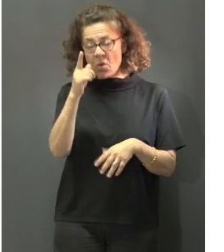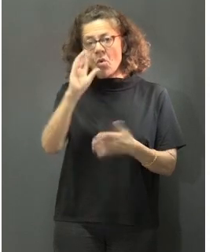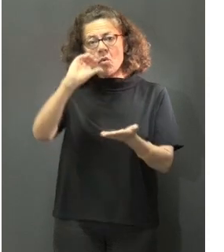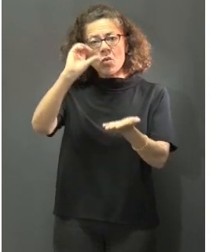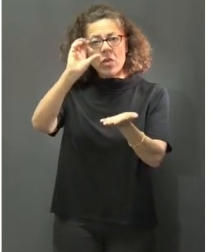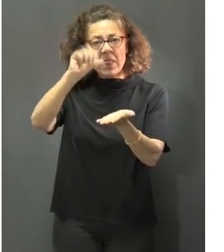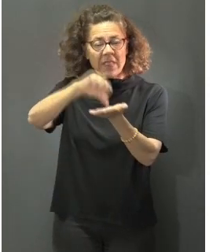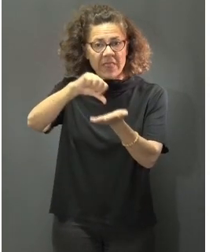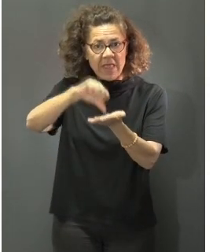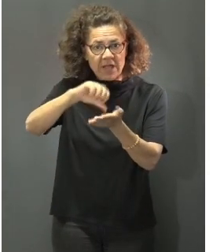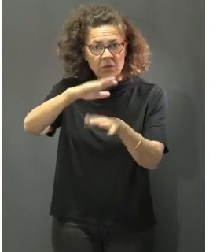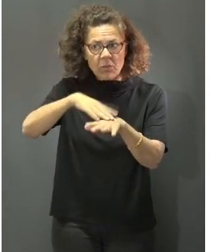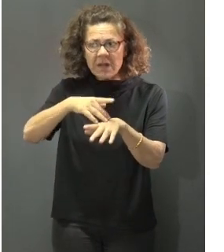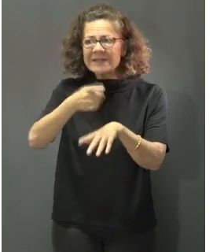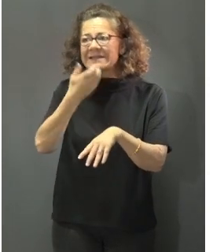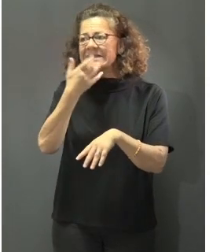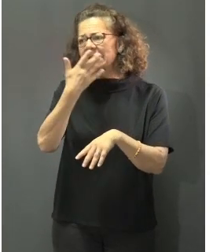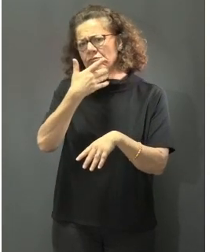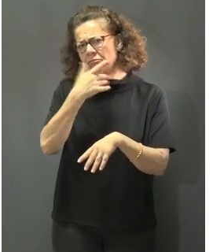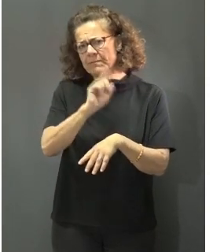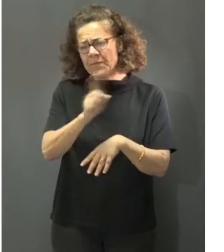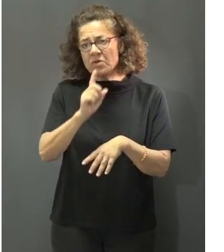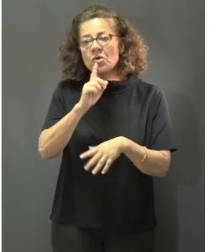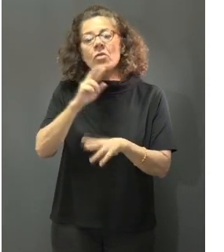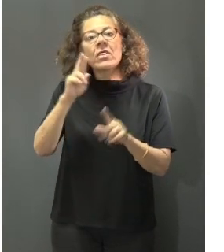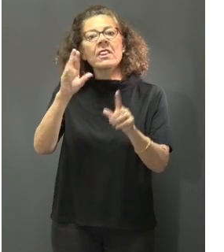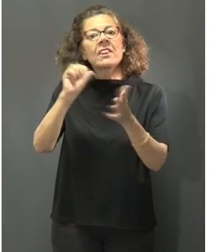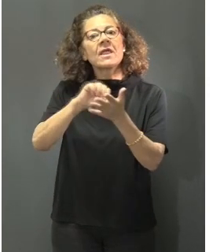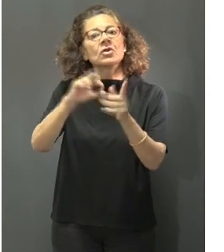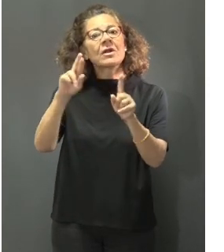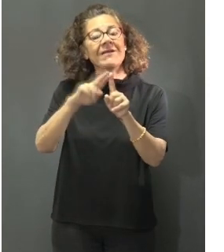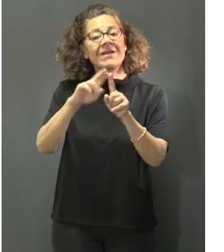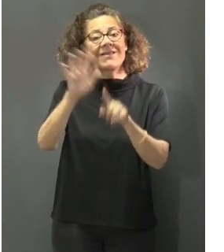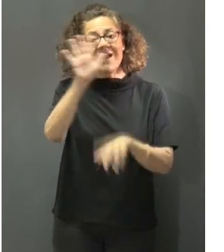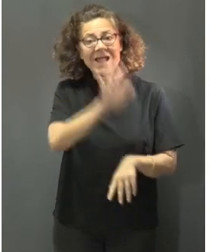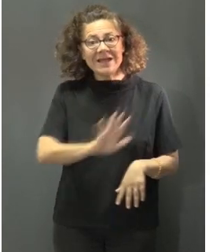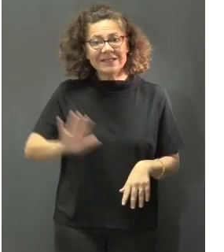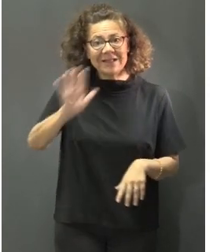centro, para quien no lo conozca, de referencia estatal, que